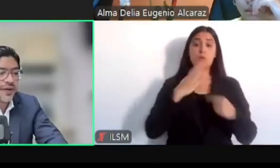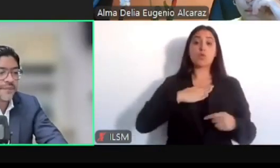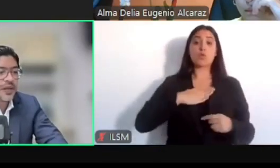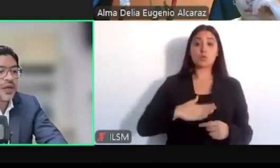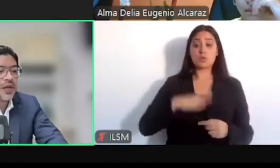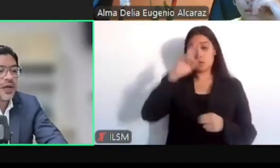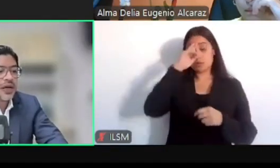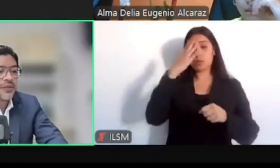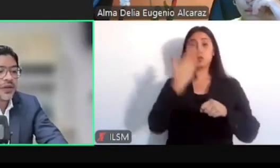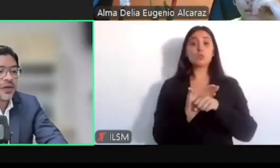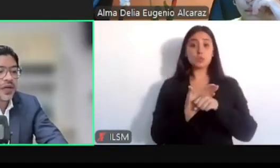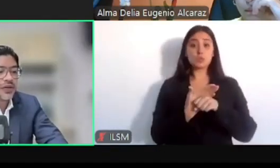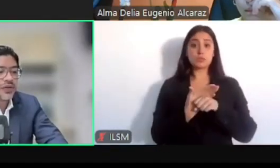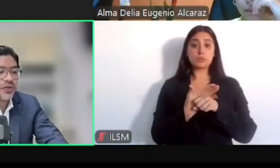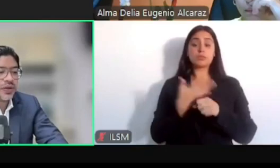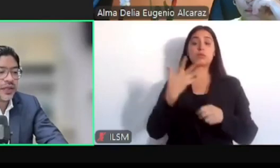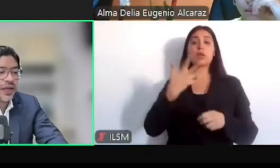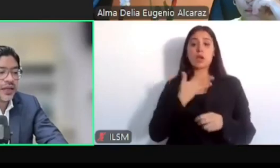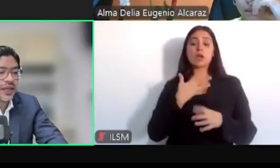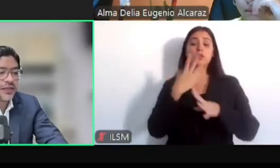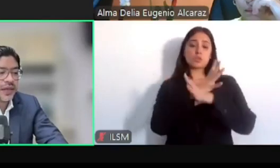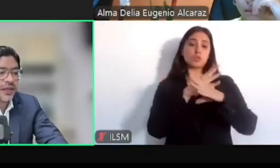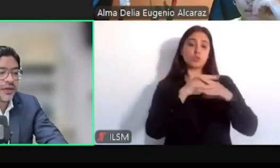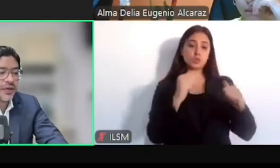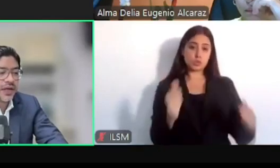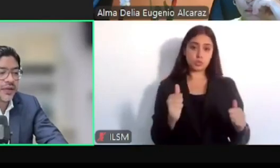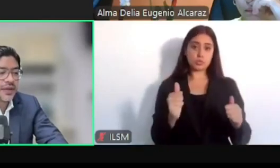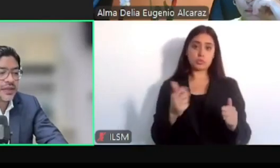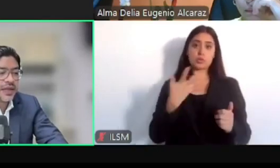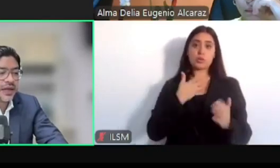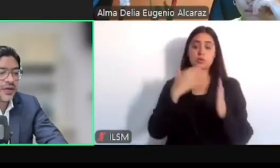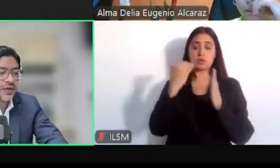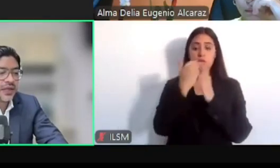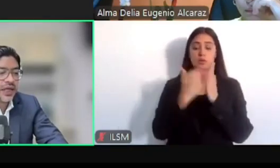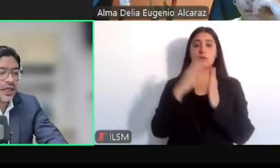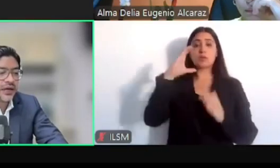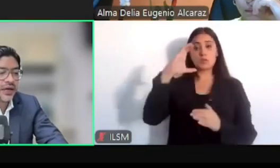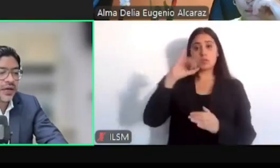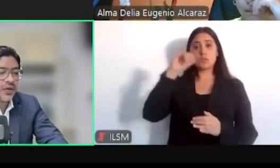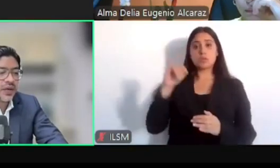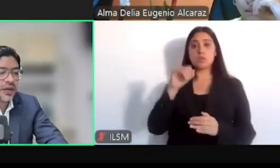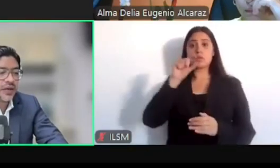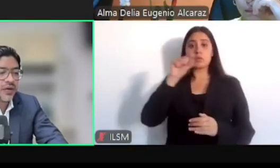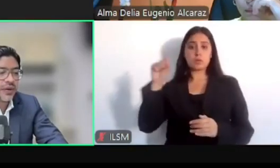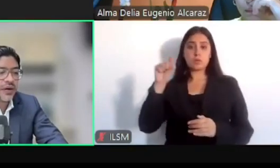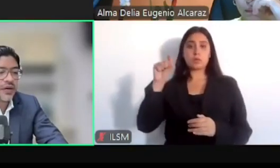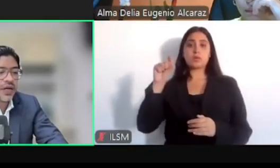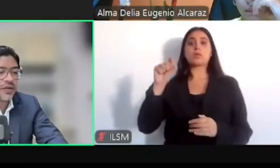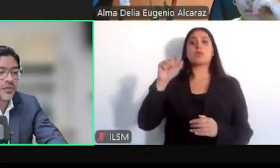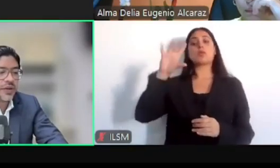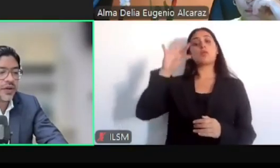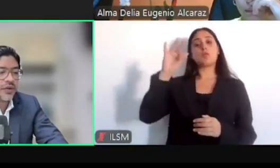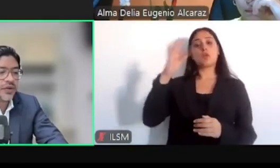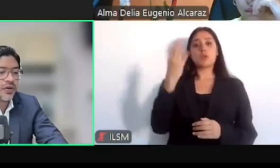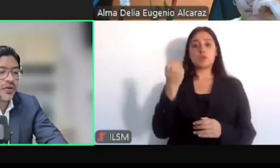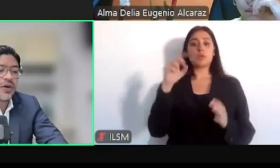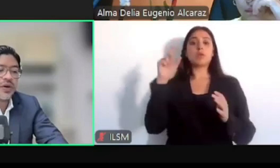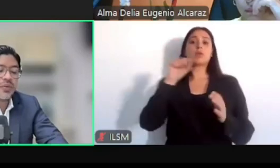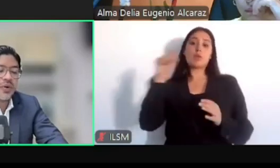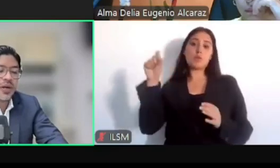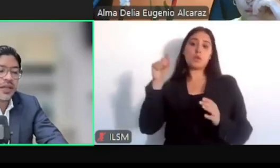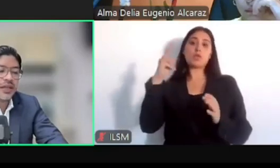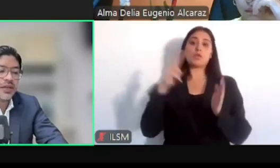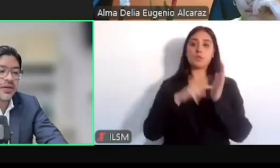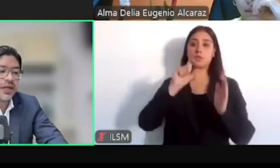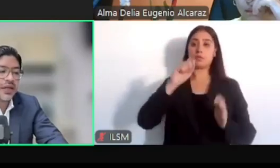responsable remitió la resolución dictada en el expediente con clave cnj di 49 di 2024